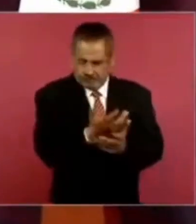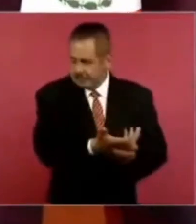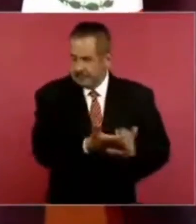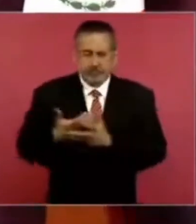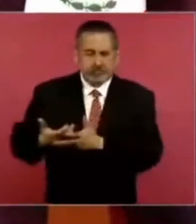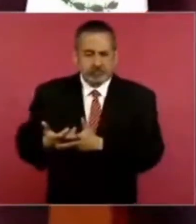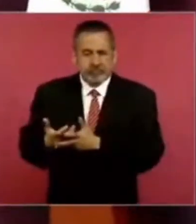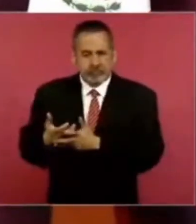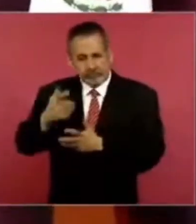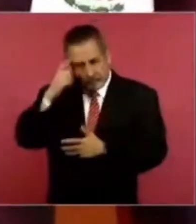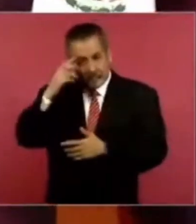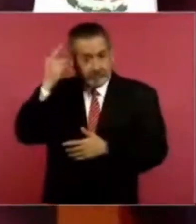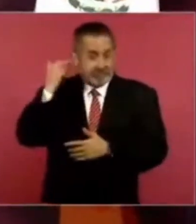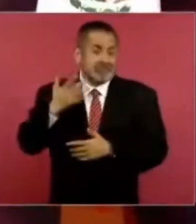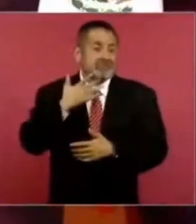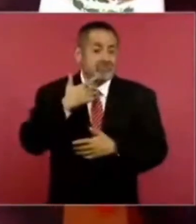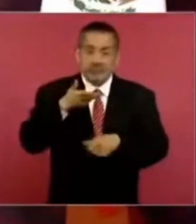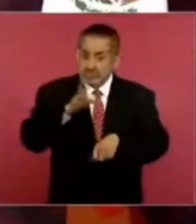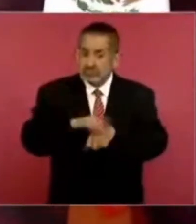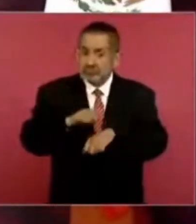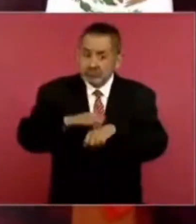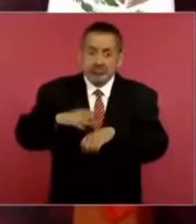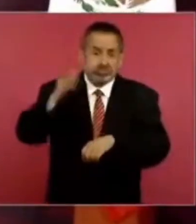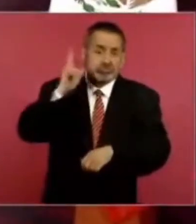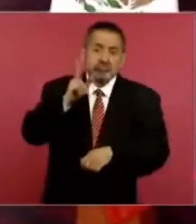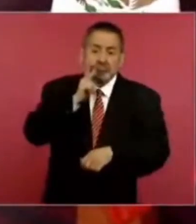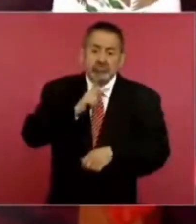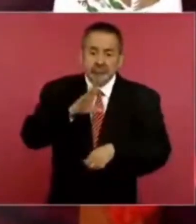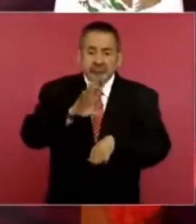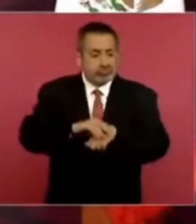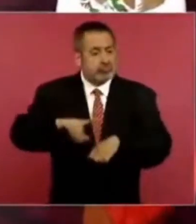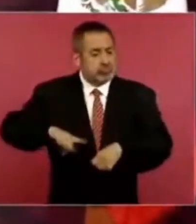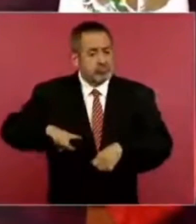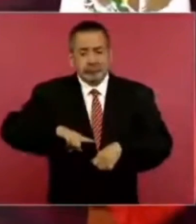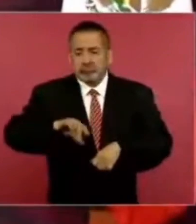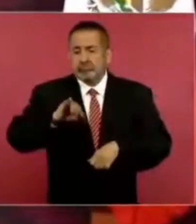que se daba por tolerancia del gobierno,